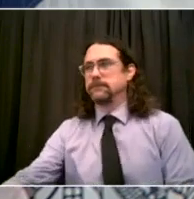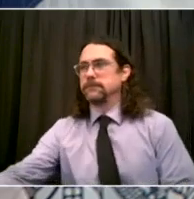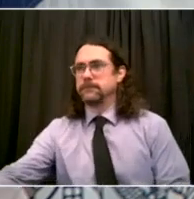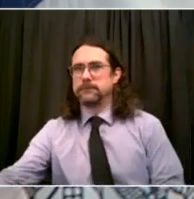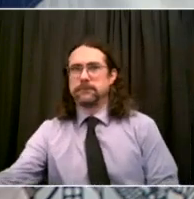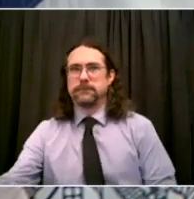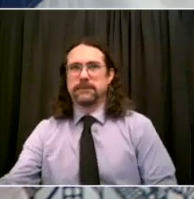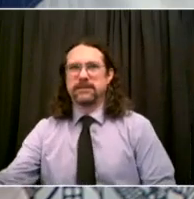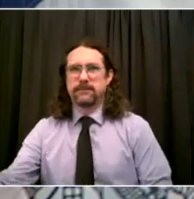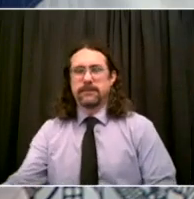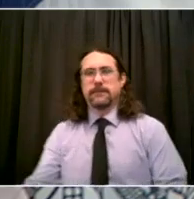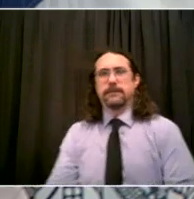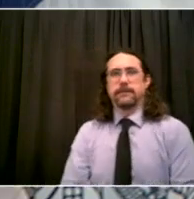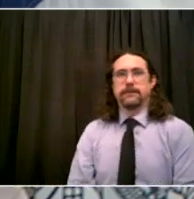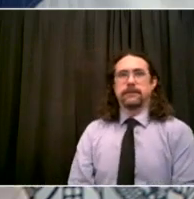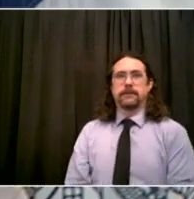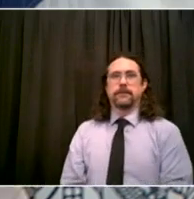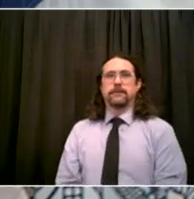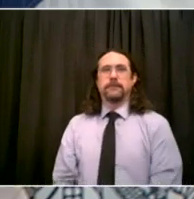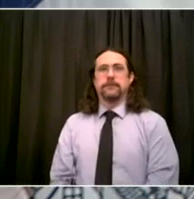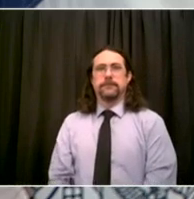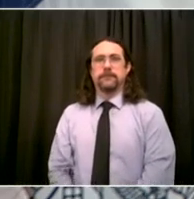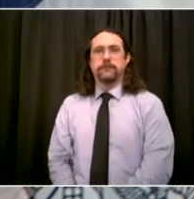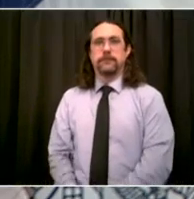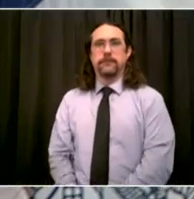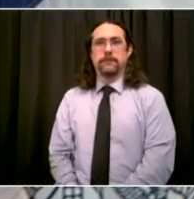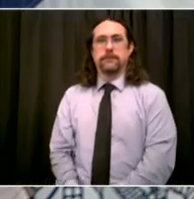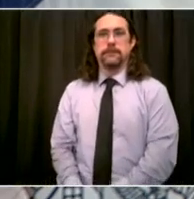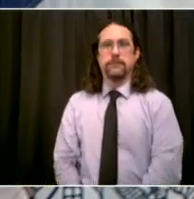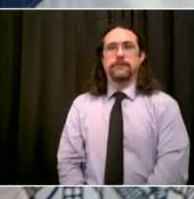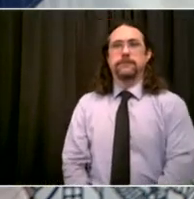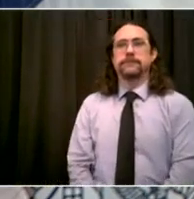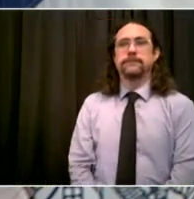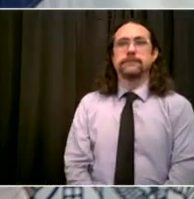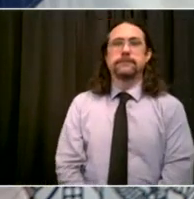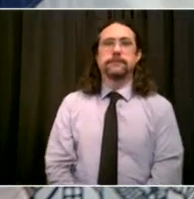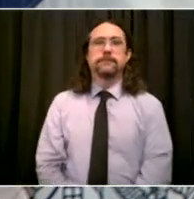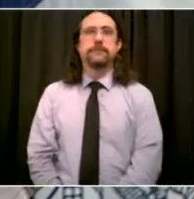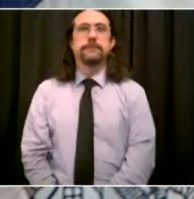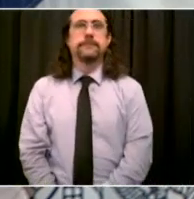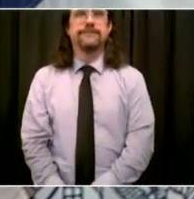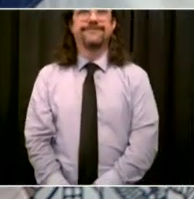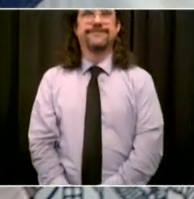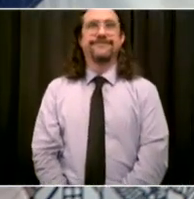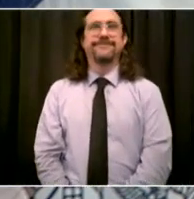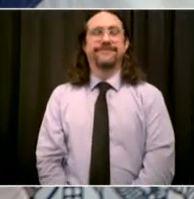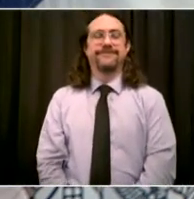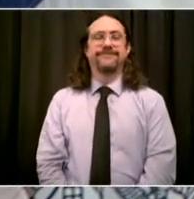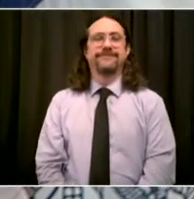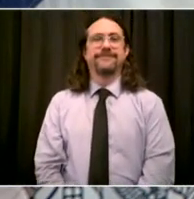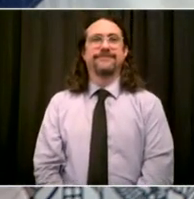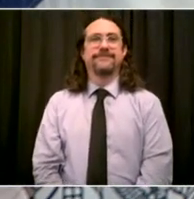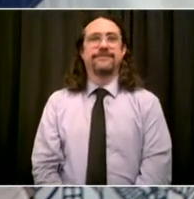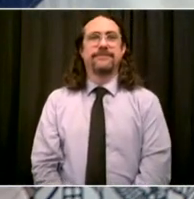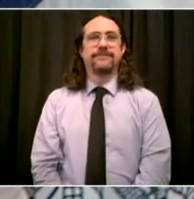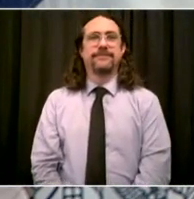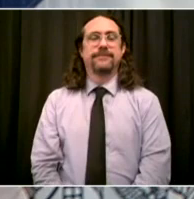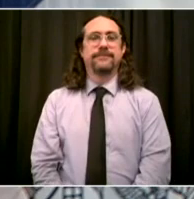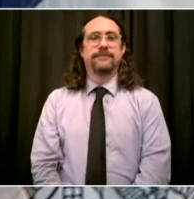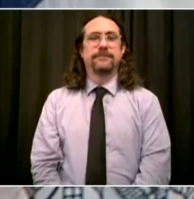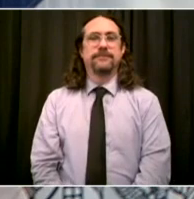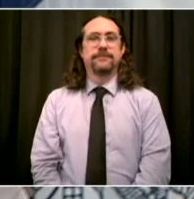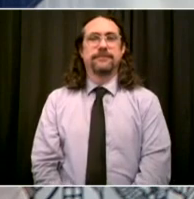una mujer como jefe de patrulleros. El